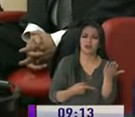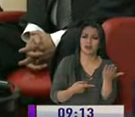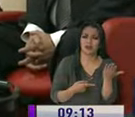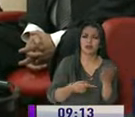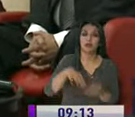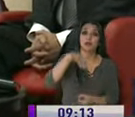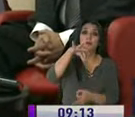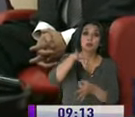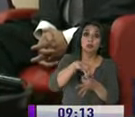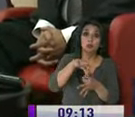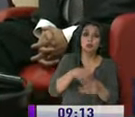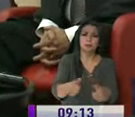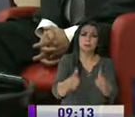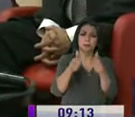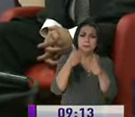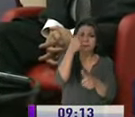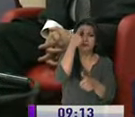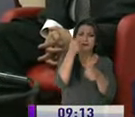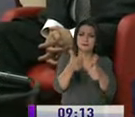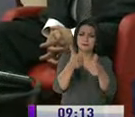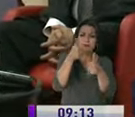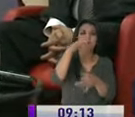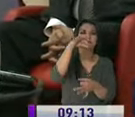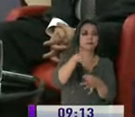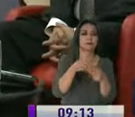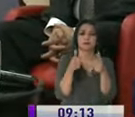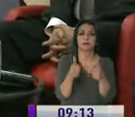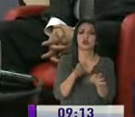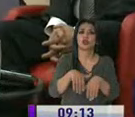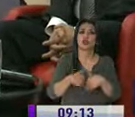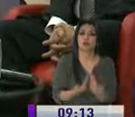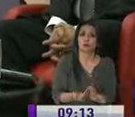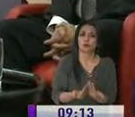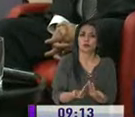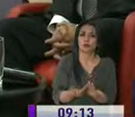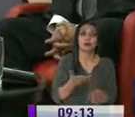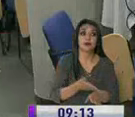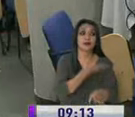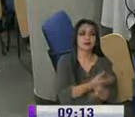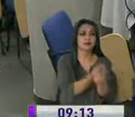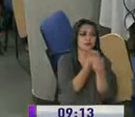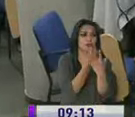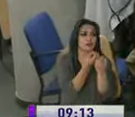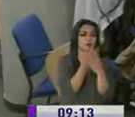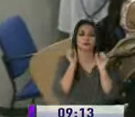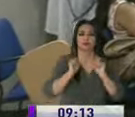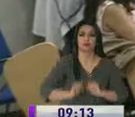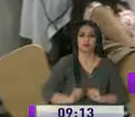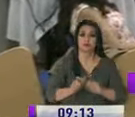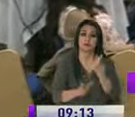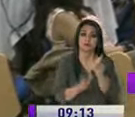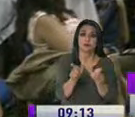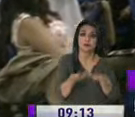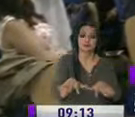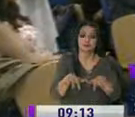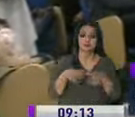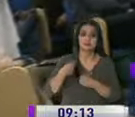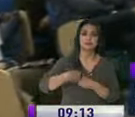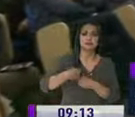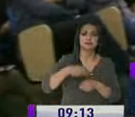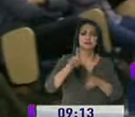un voto razonado, y la mejor manera de razonar el voto es teniendo buena información. Los participantes ahí tuvieron la opción